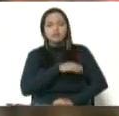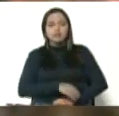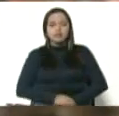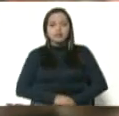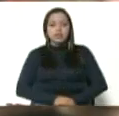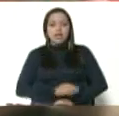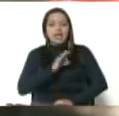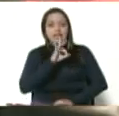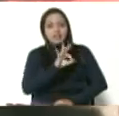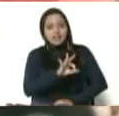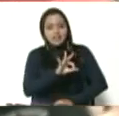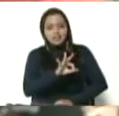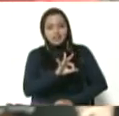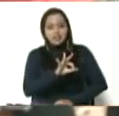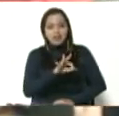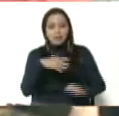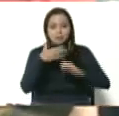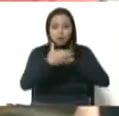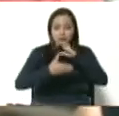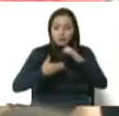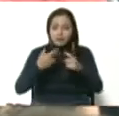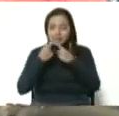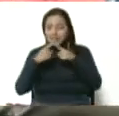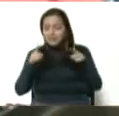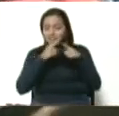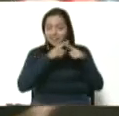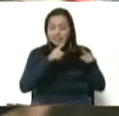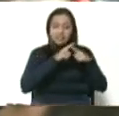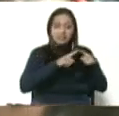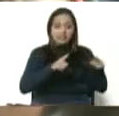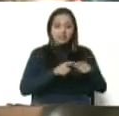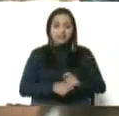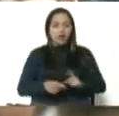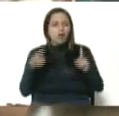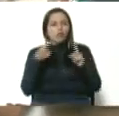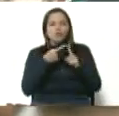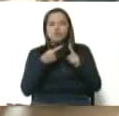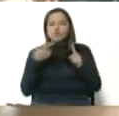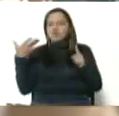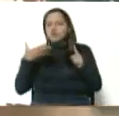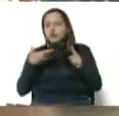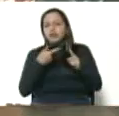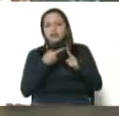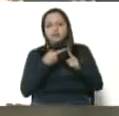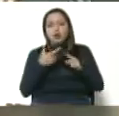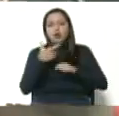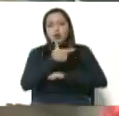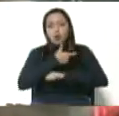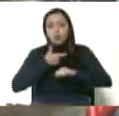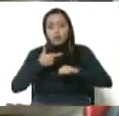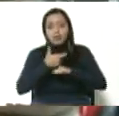tres circunstancias adversas. Una, un gobierno